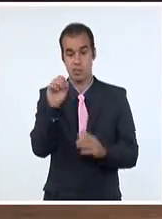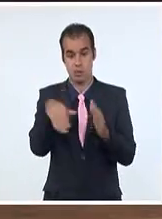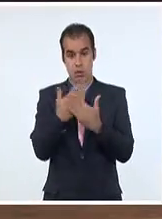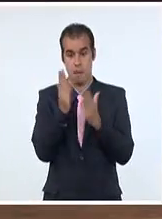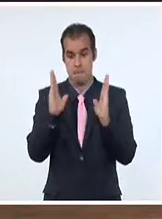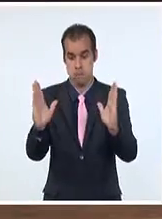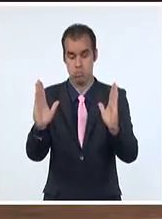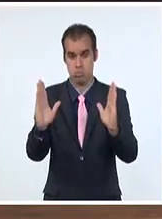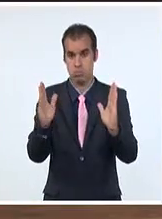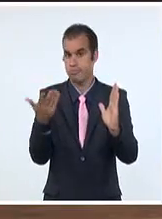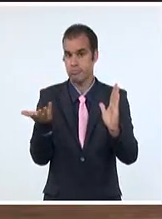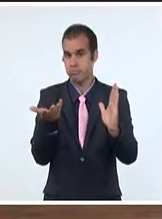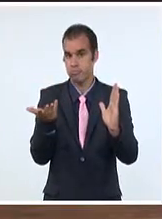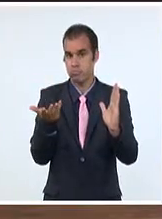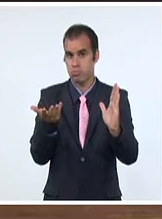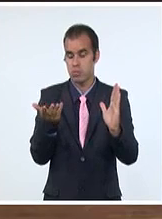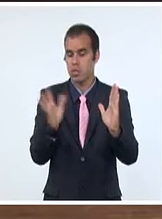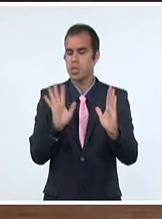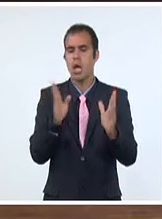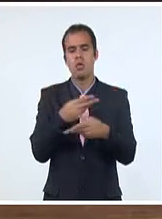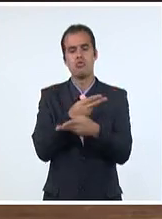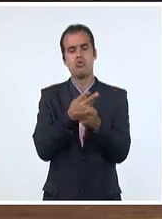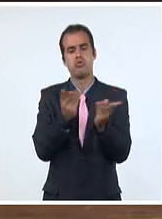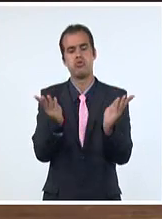30 días, se han distribuido